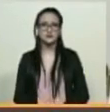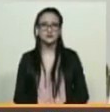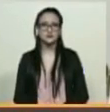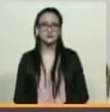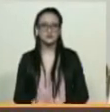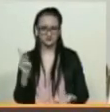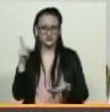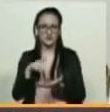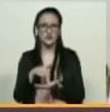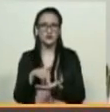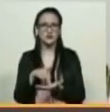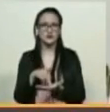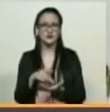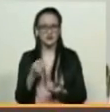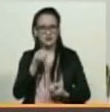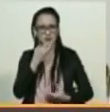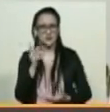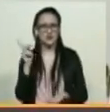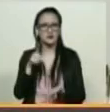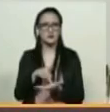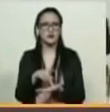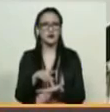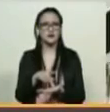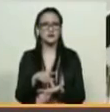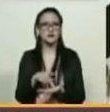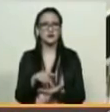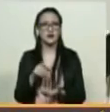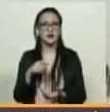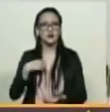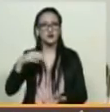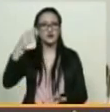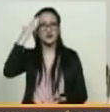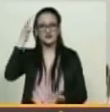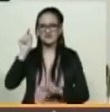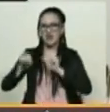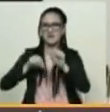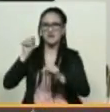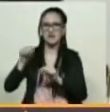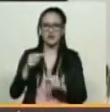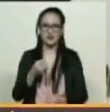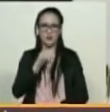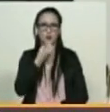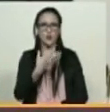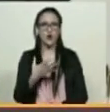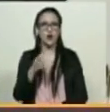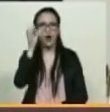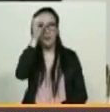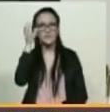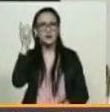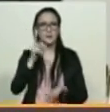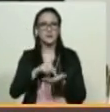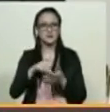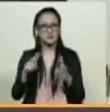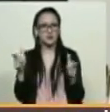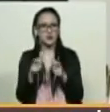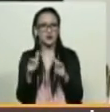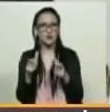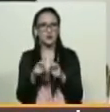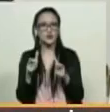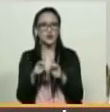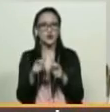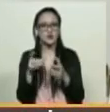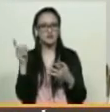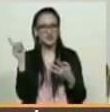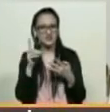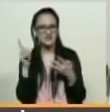que estuvo, Capriles. Y está bien que esté. Yo sé que lo van a empezar a insultar por Twitter. Es muy bueno que Capriles haya participado en reuniones para